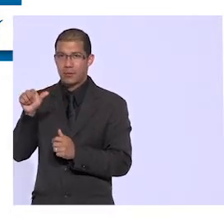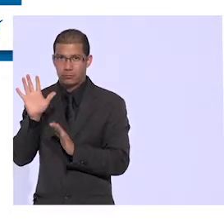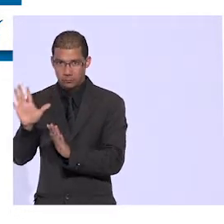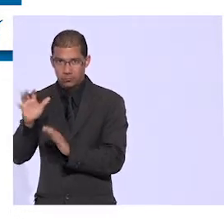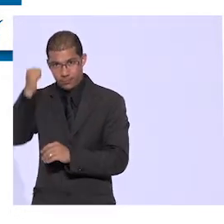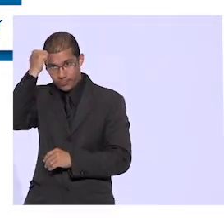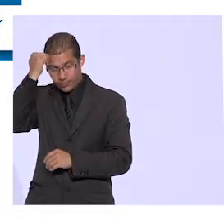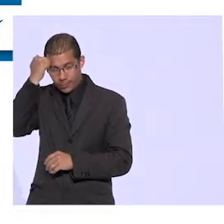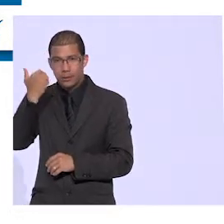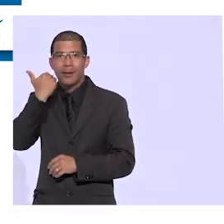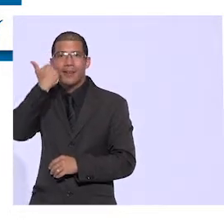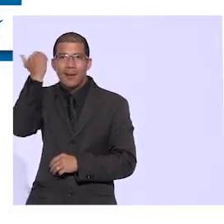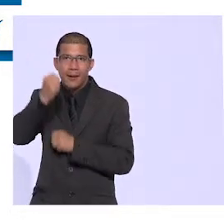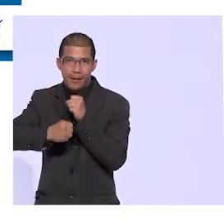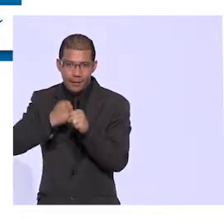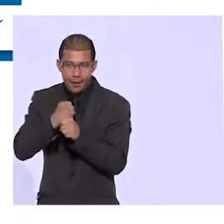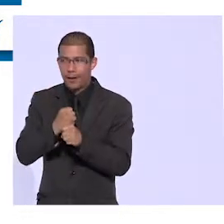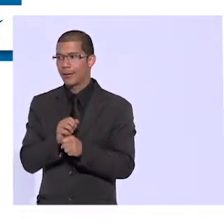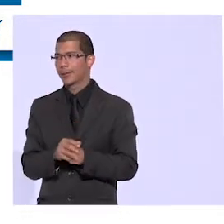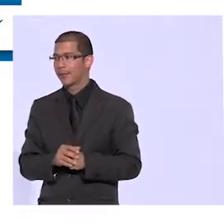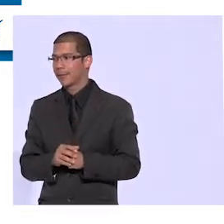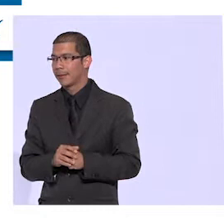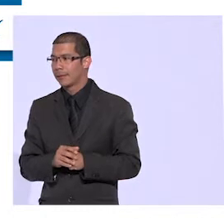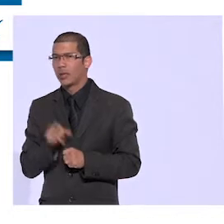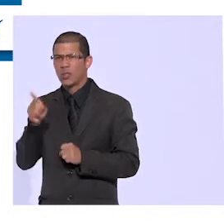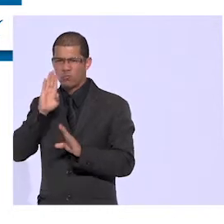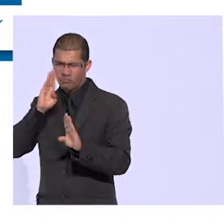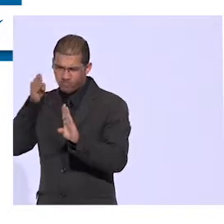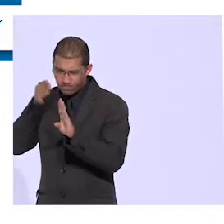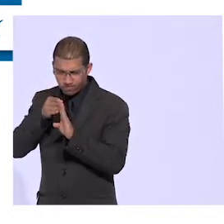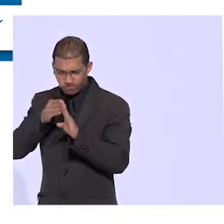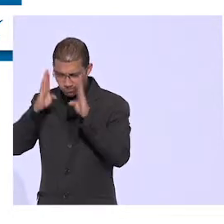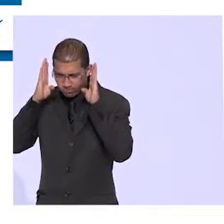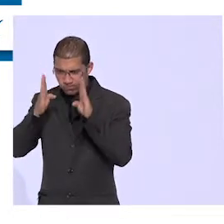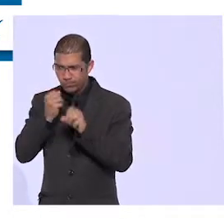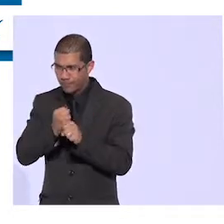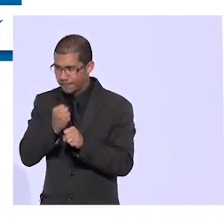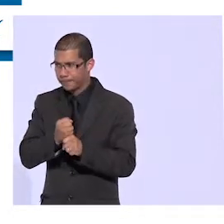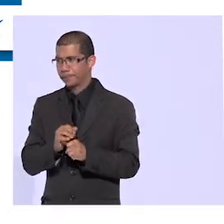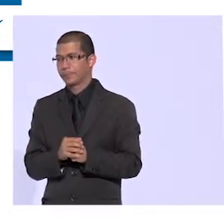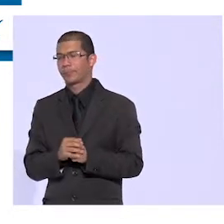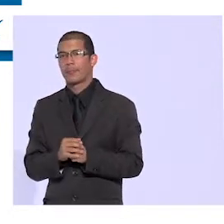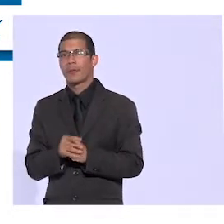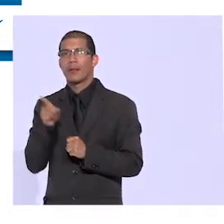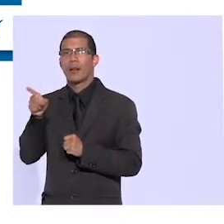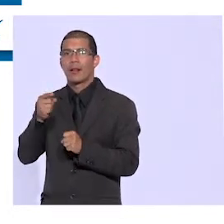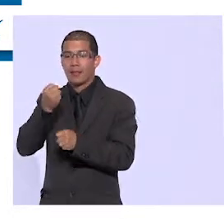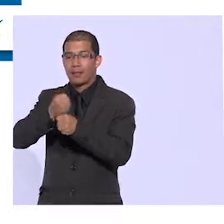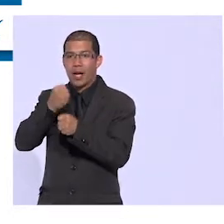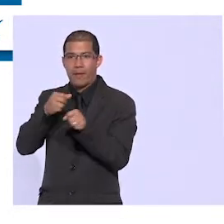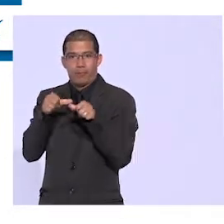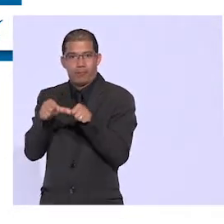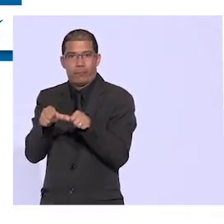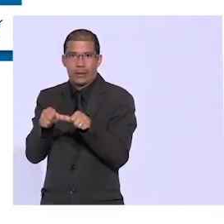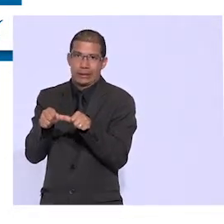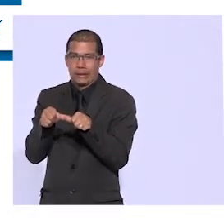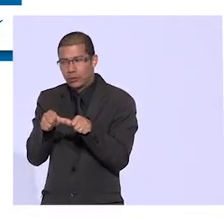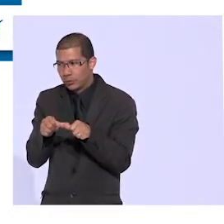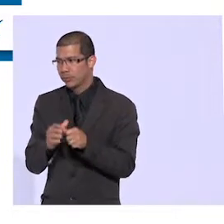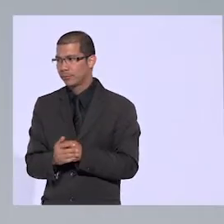edad, dedicación, estabilidad, número de centros, entendiendo por número de centros en cuántos centros imparte docencia en el